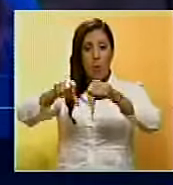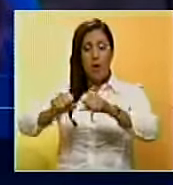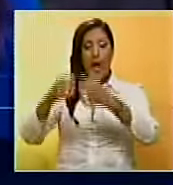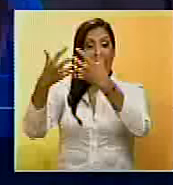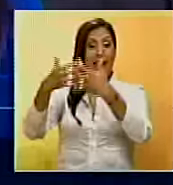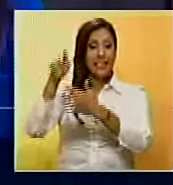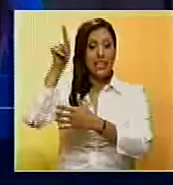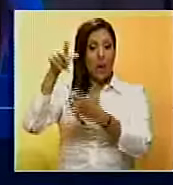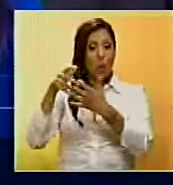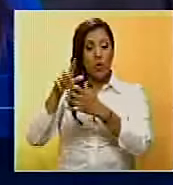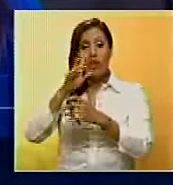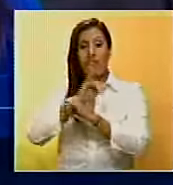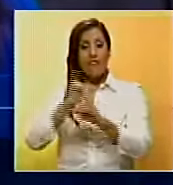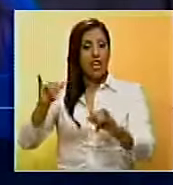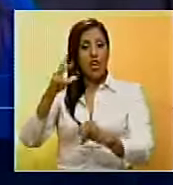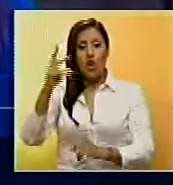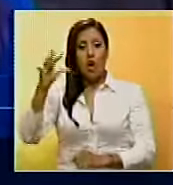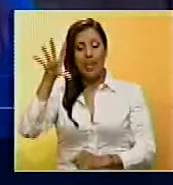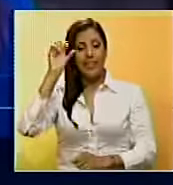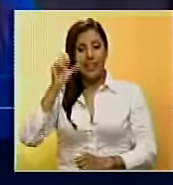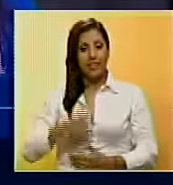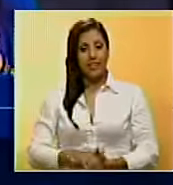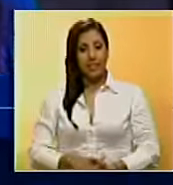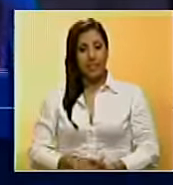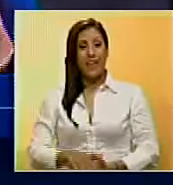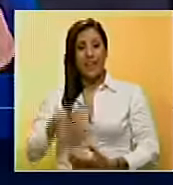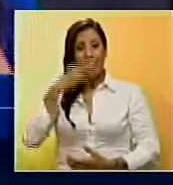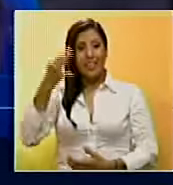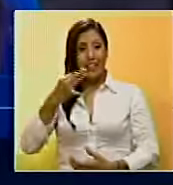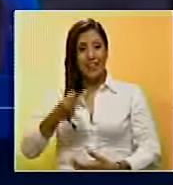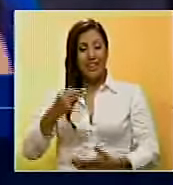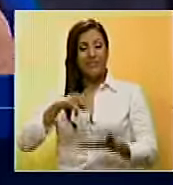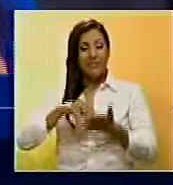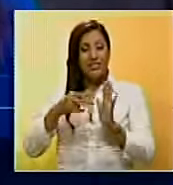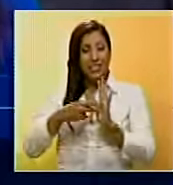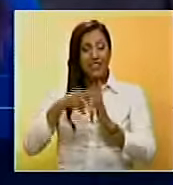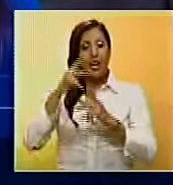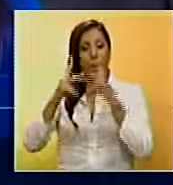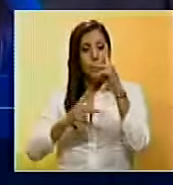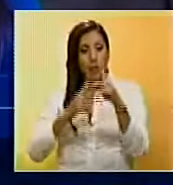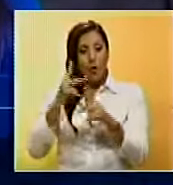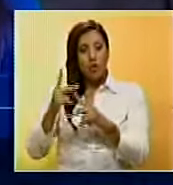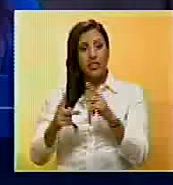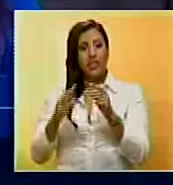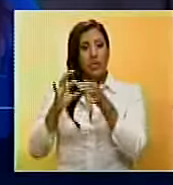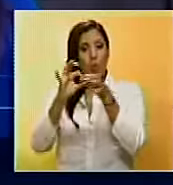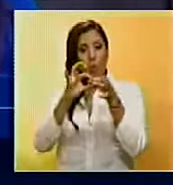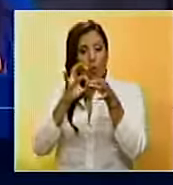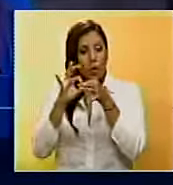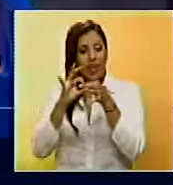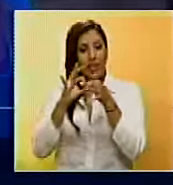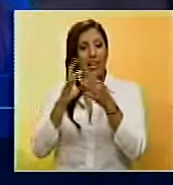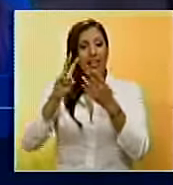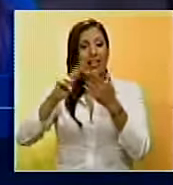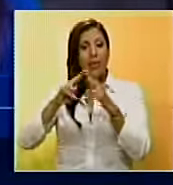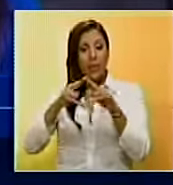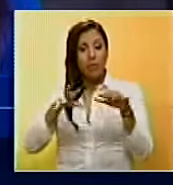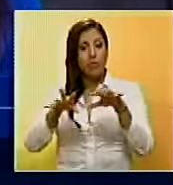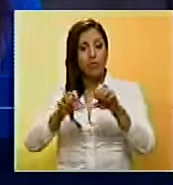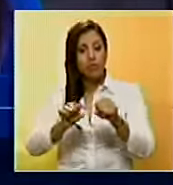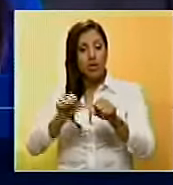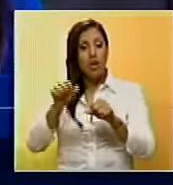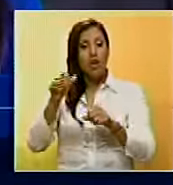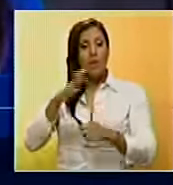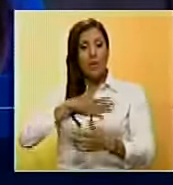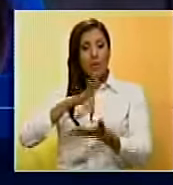Estados Unidos no terminan de entender. La realidad que significan los procesos de unidad y de reconquista de